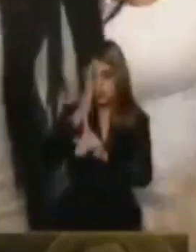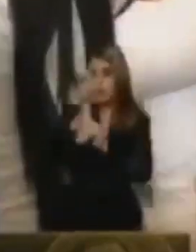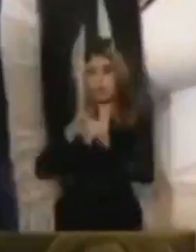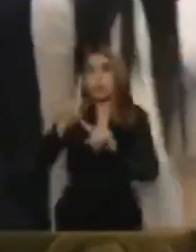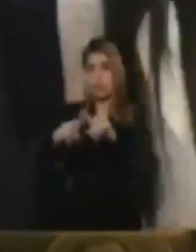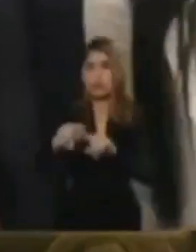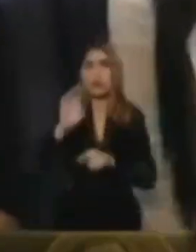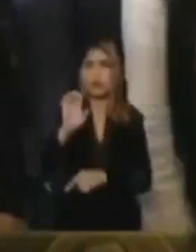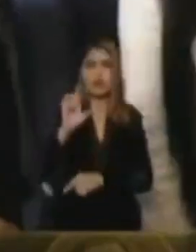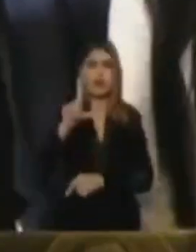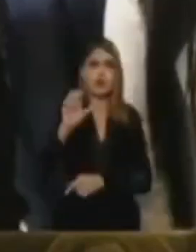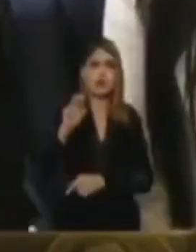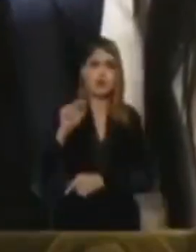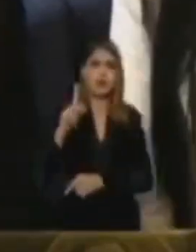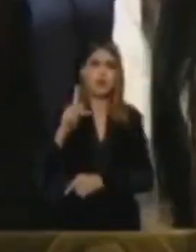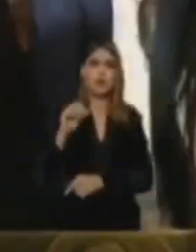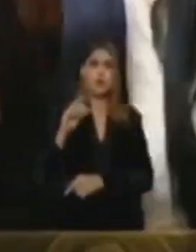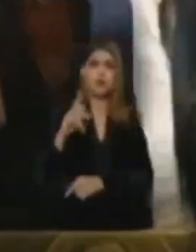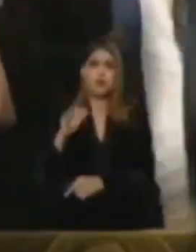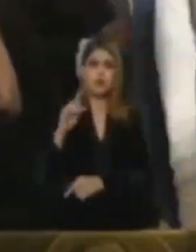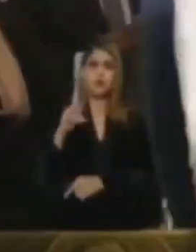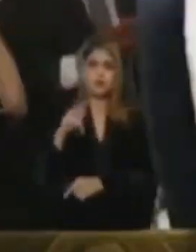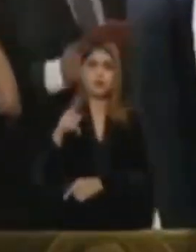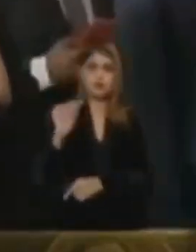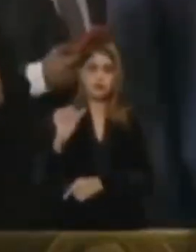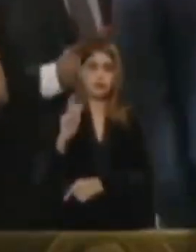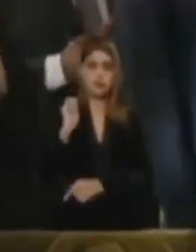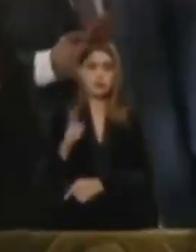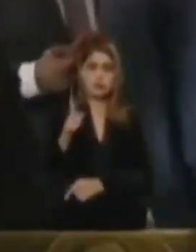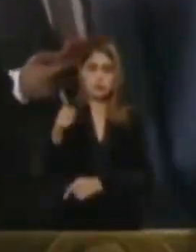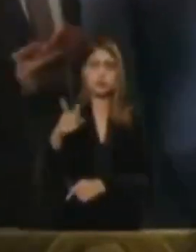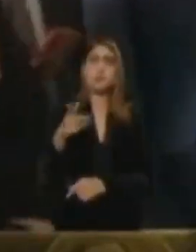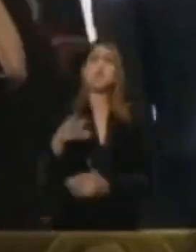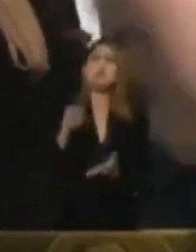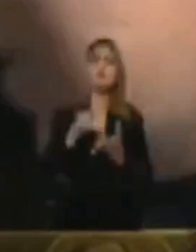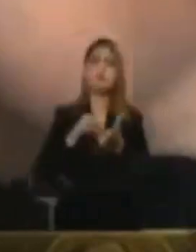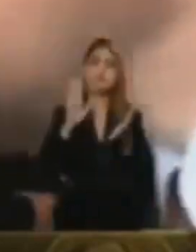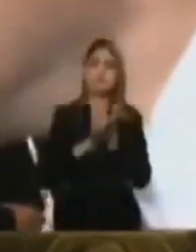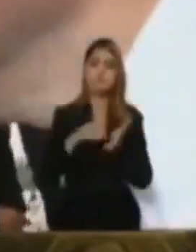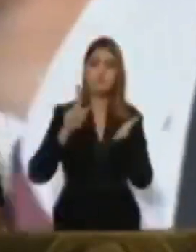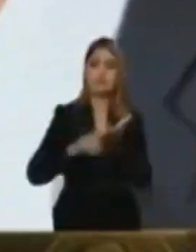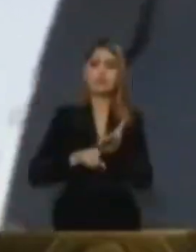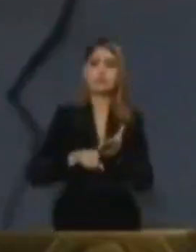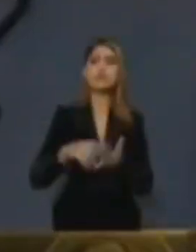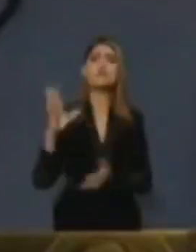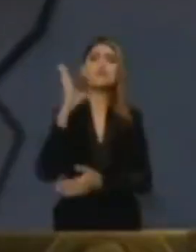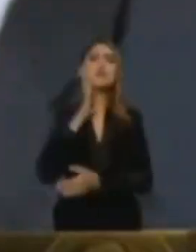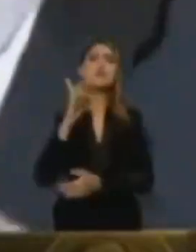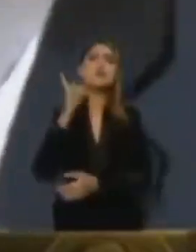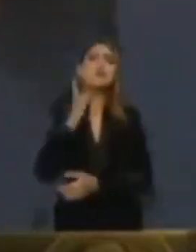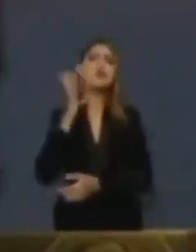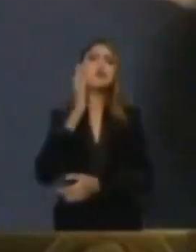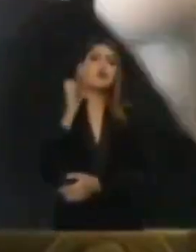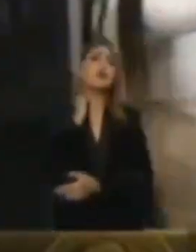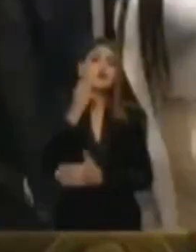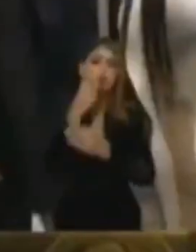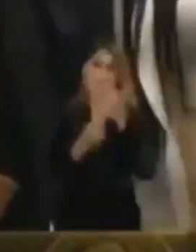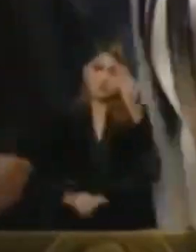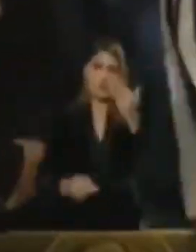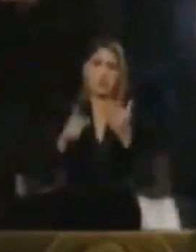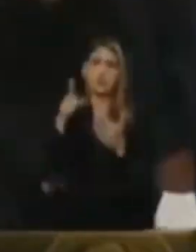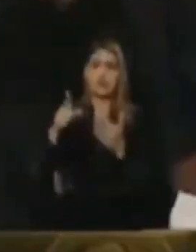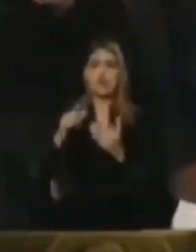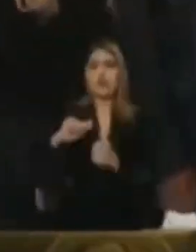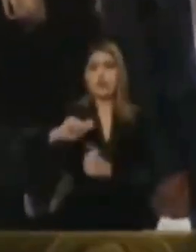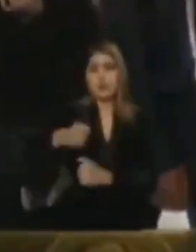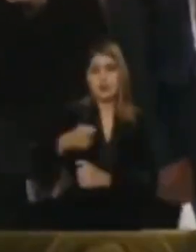que por supuesto será parte de la historia de lo que quedará grabado en el canal del Congreso, en el Senado de la República,